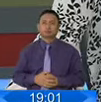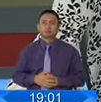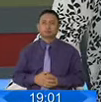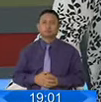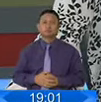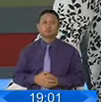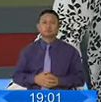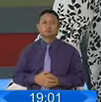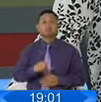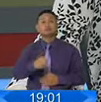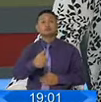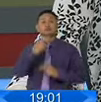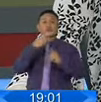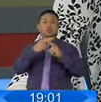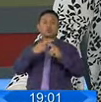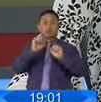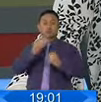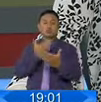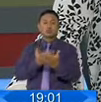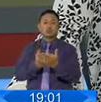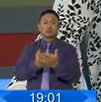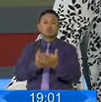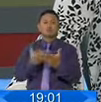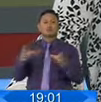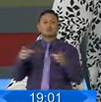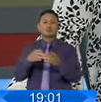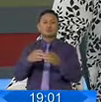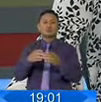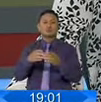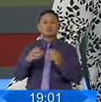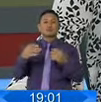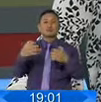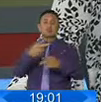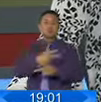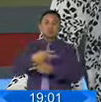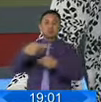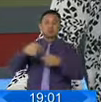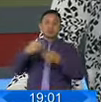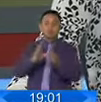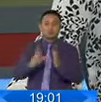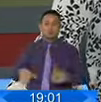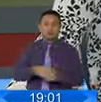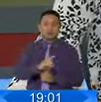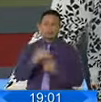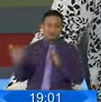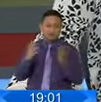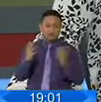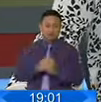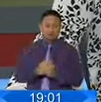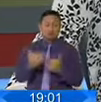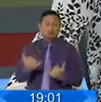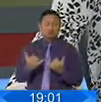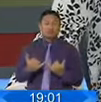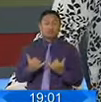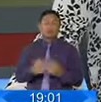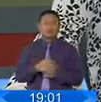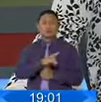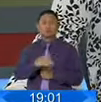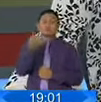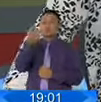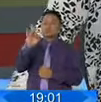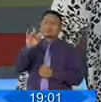Y más nombres se suman a las propuestas para la conformación de las ternas del Consejo de Participación Ciudadana Transitorio. En esta ocasión,